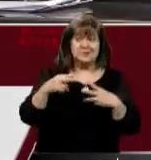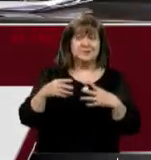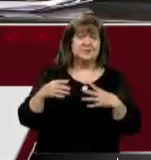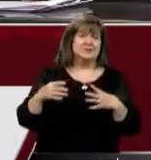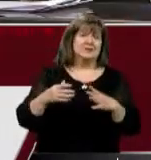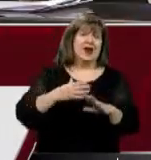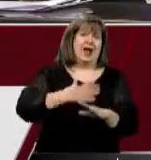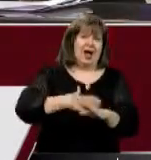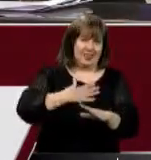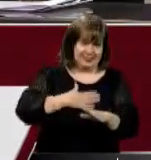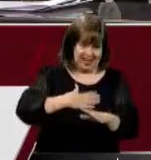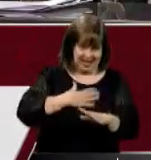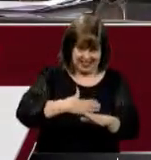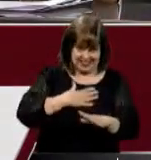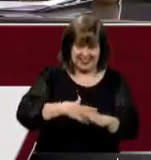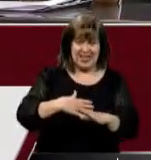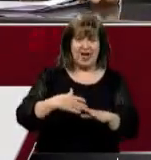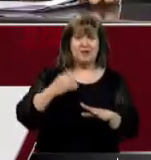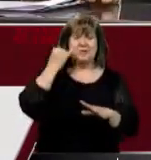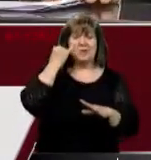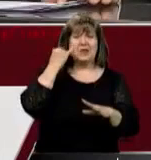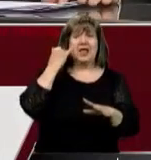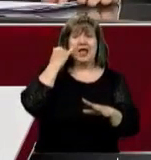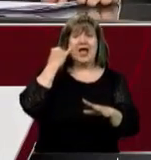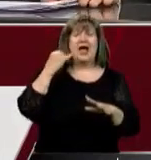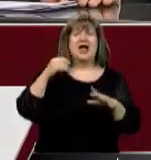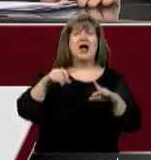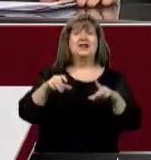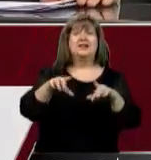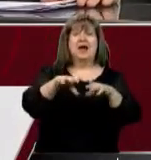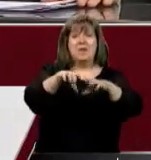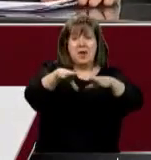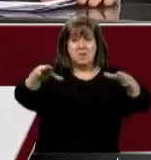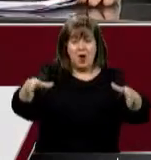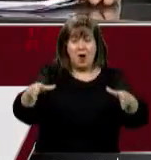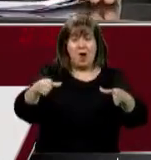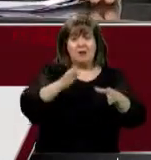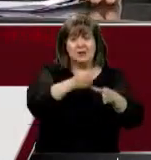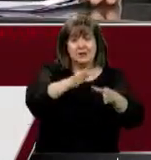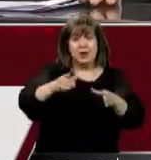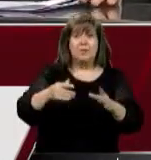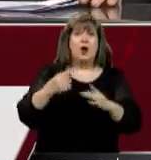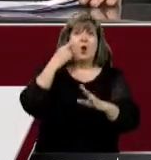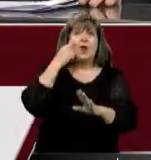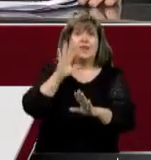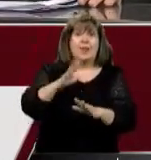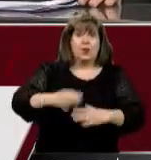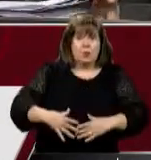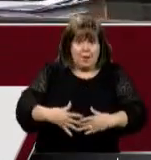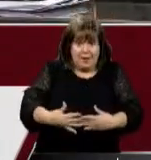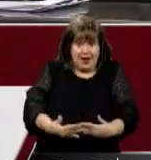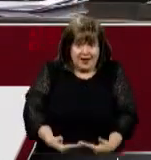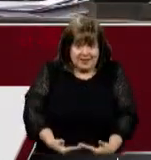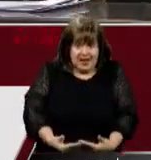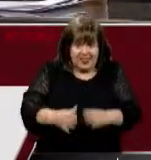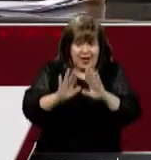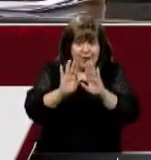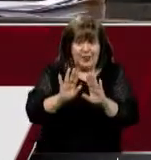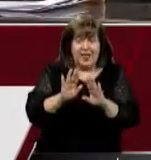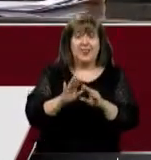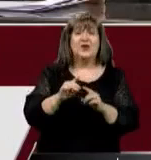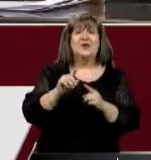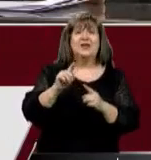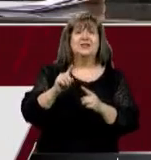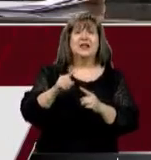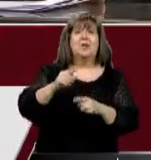de alegría es válido. Aparte está en su casa. Con cuidado, sí. Por bueno, favor, una mujer embarazada. Bueno, y cuéntenos cómo y también